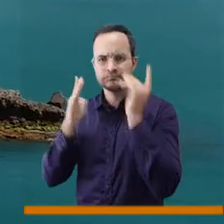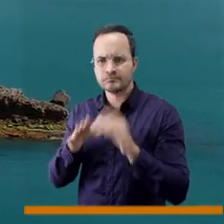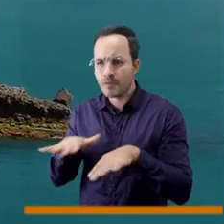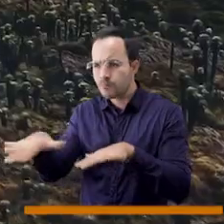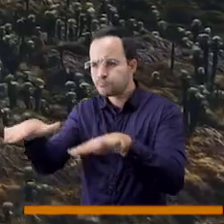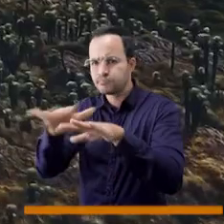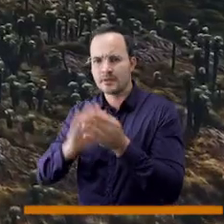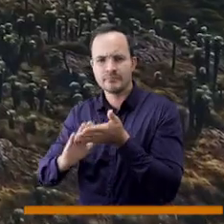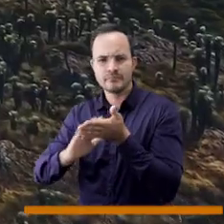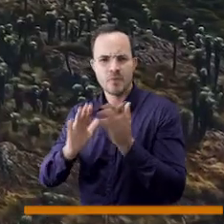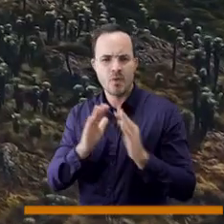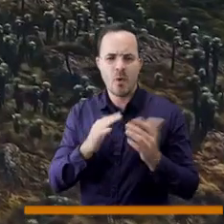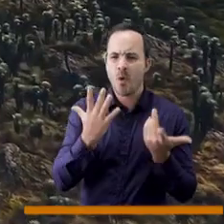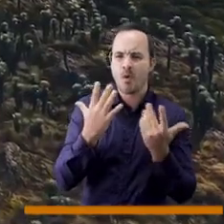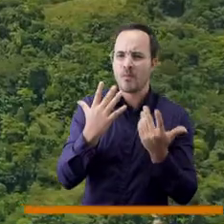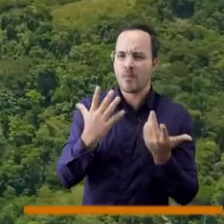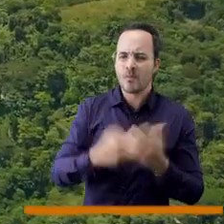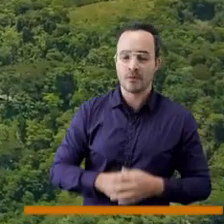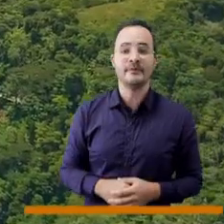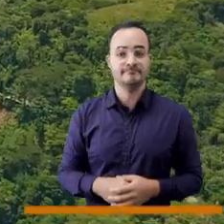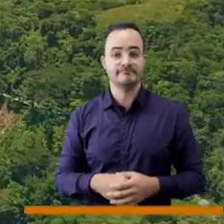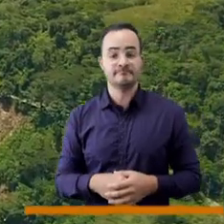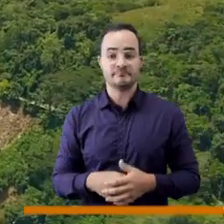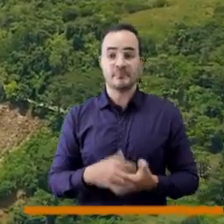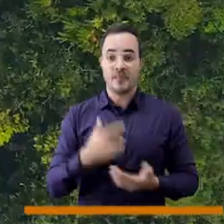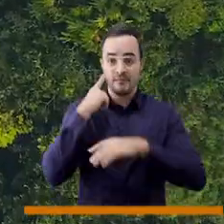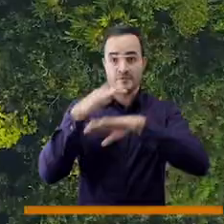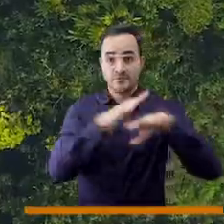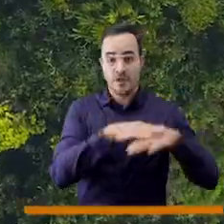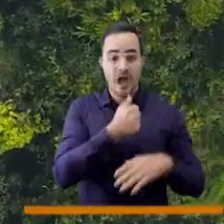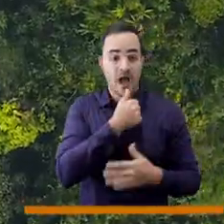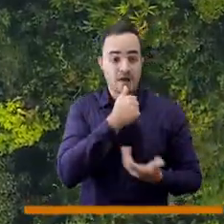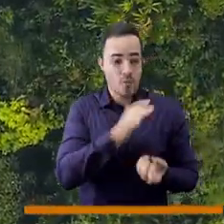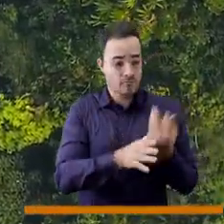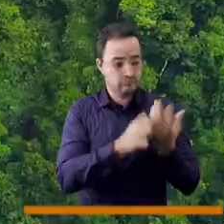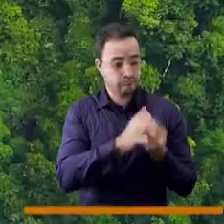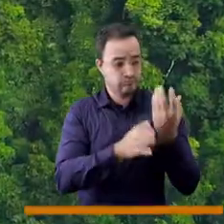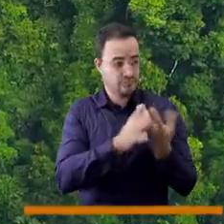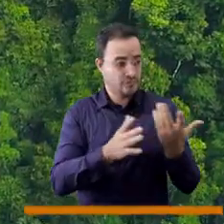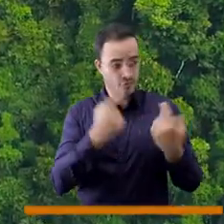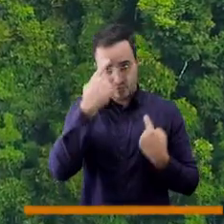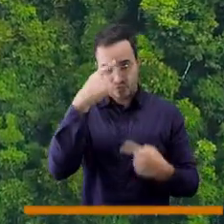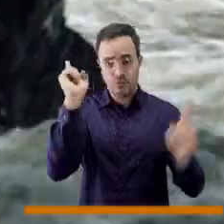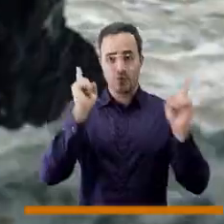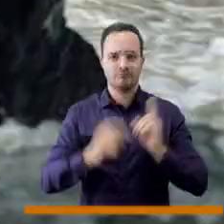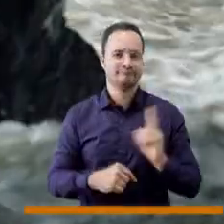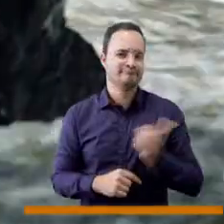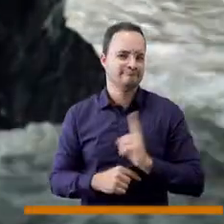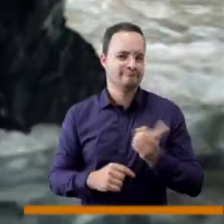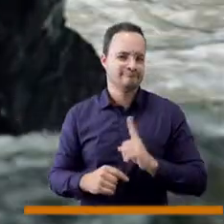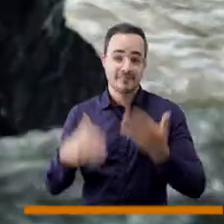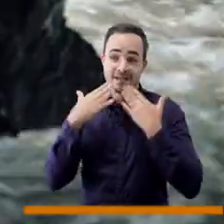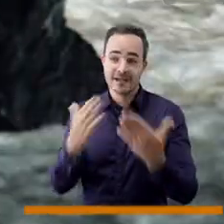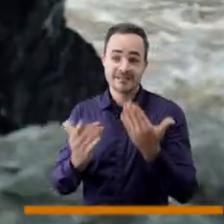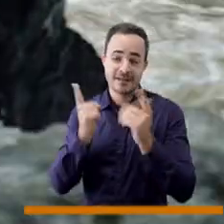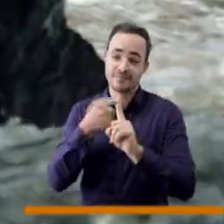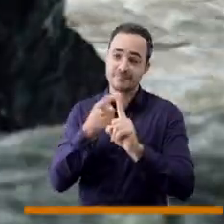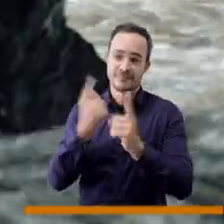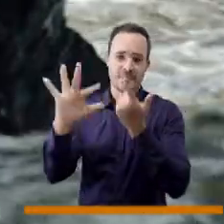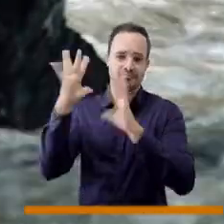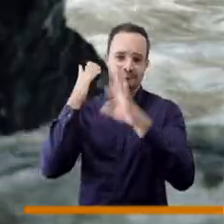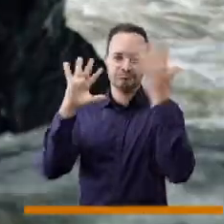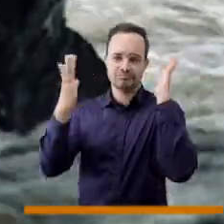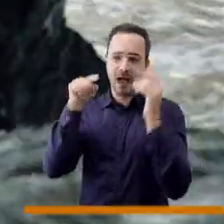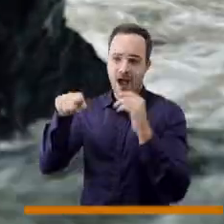Nosotros siempre hemos dicho, el agua o la fábrica o una máquina de crear agua no la hay. Son los bosques.